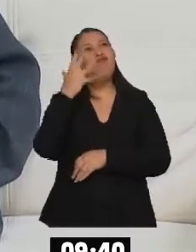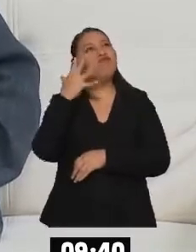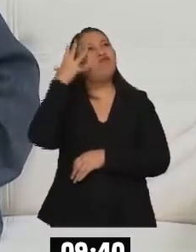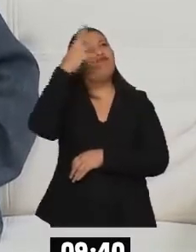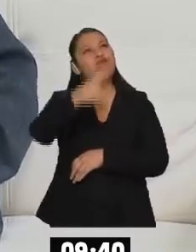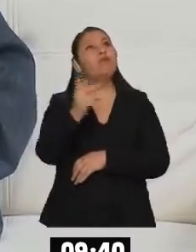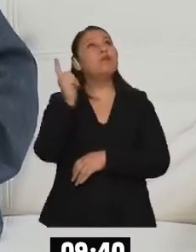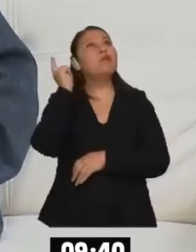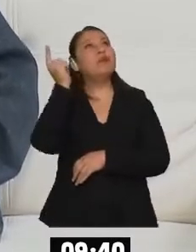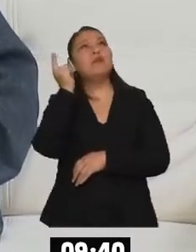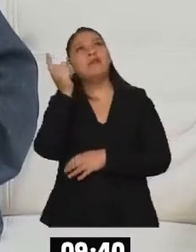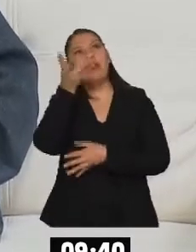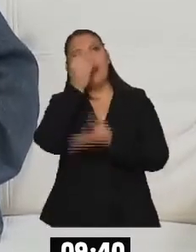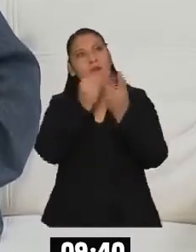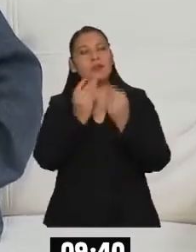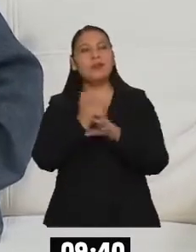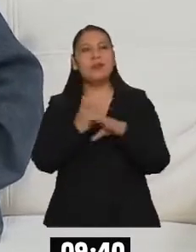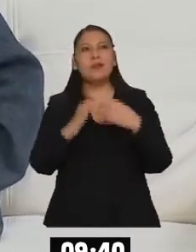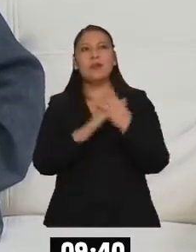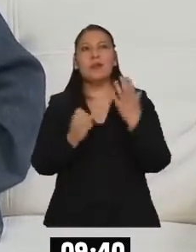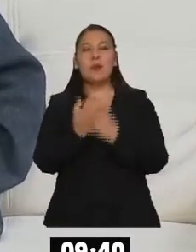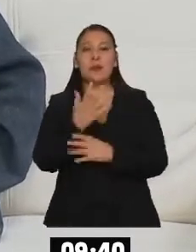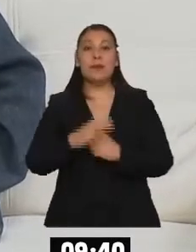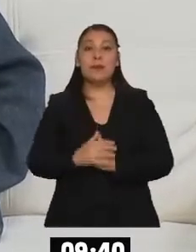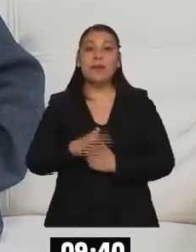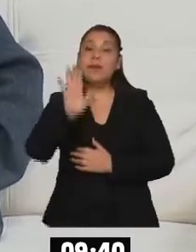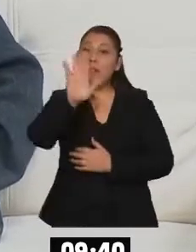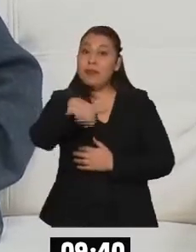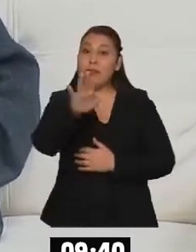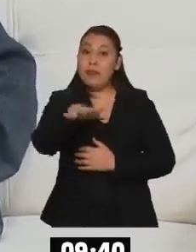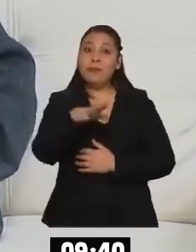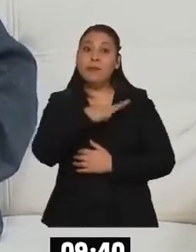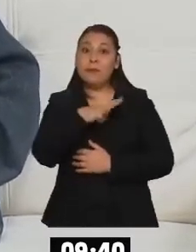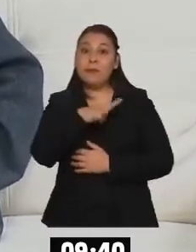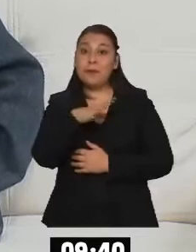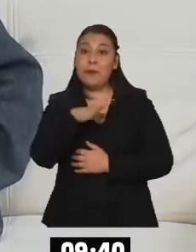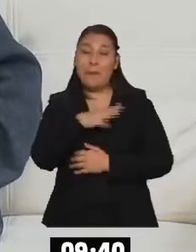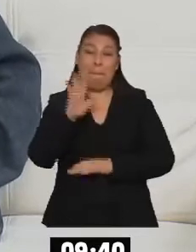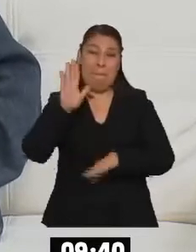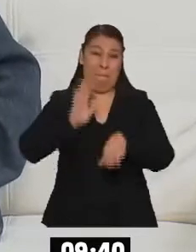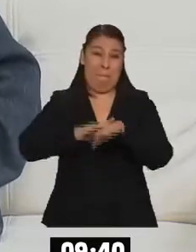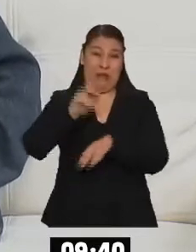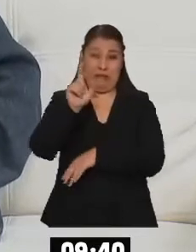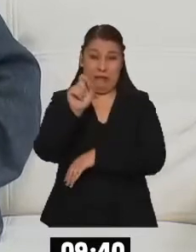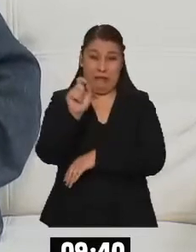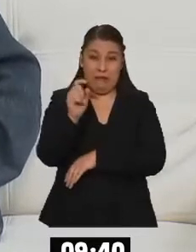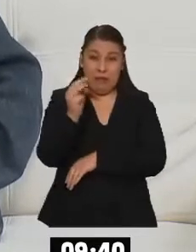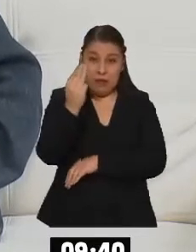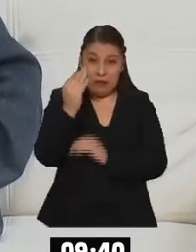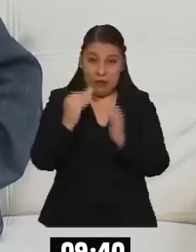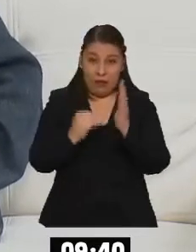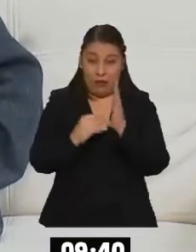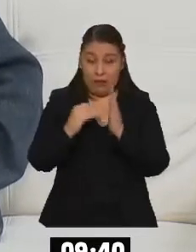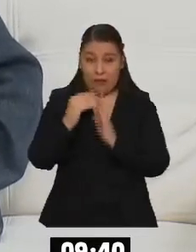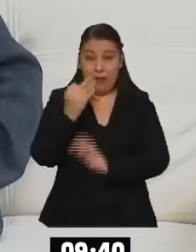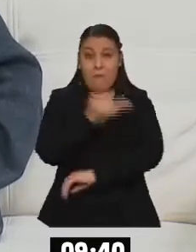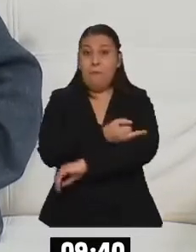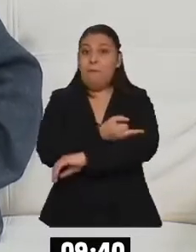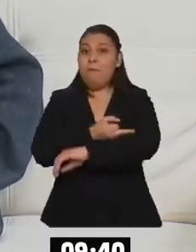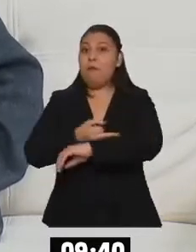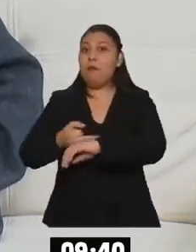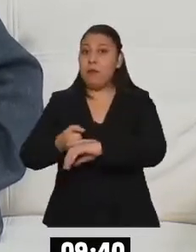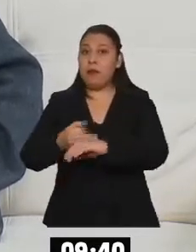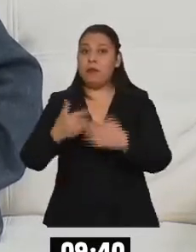agarramos imaginen ustedes que hay más de 23 mil familias en esta ciudad que llevan a cabo